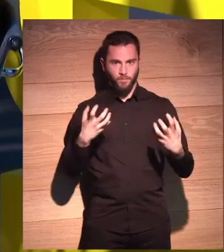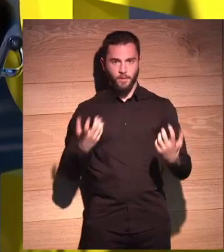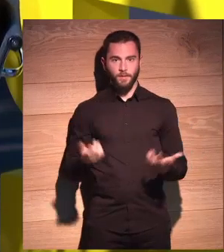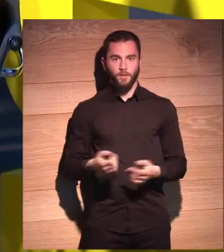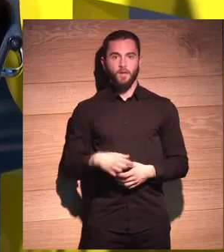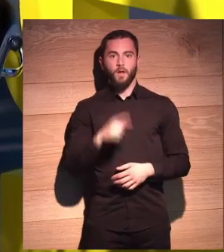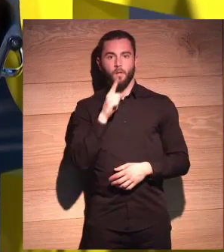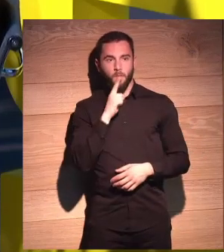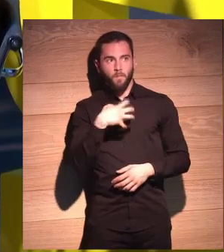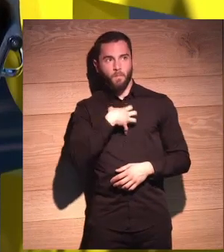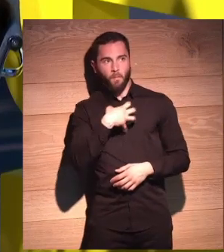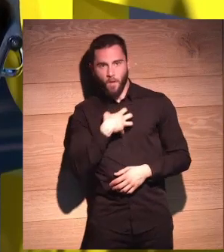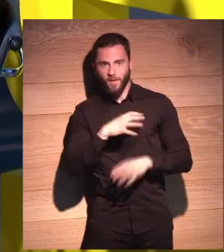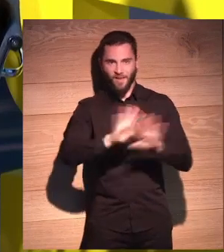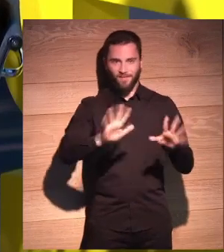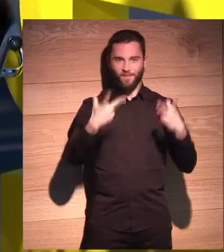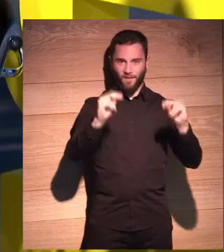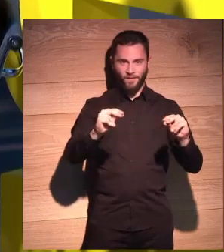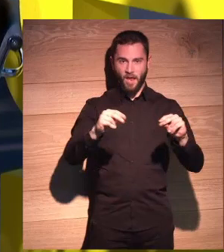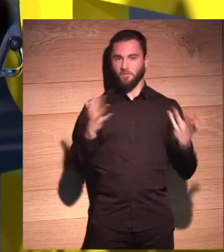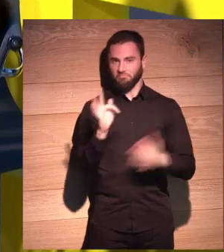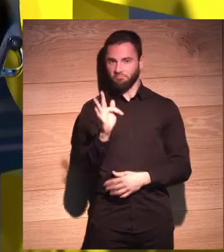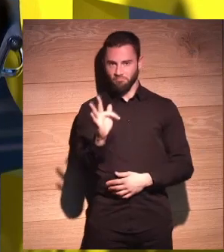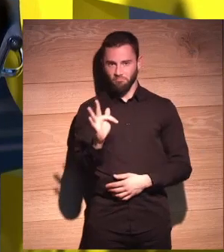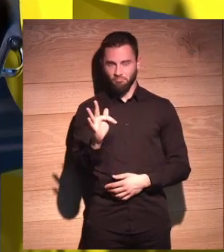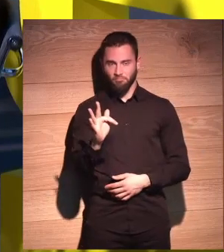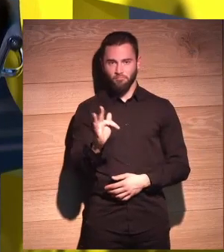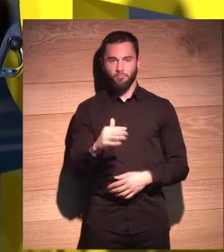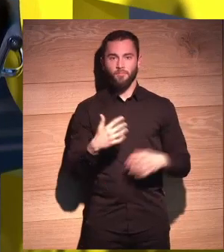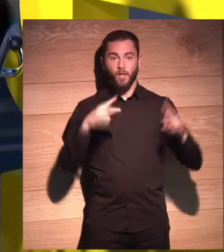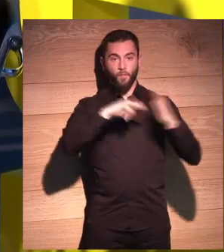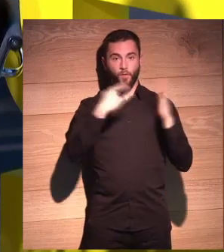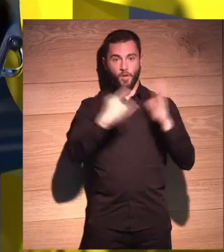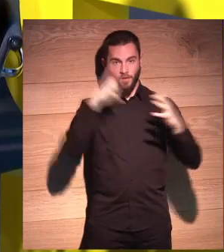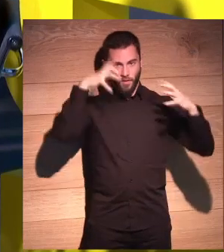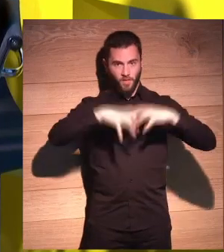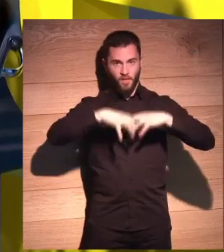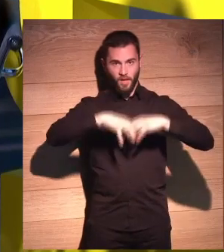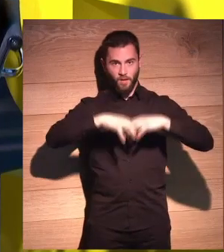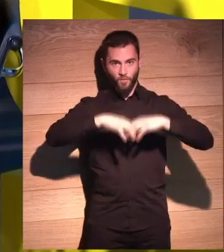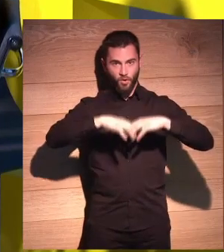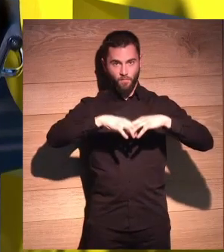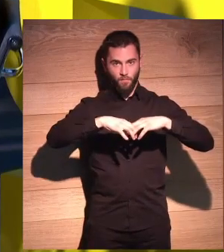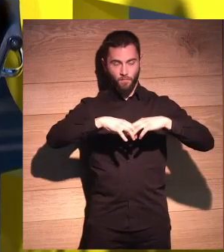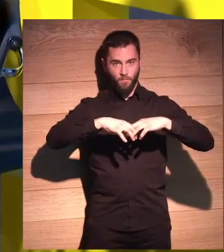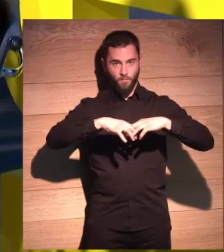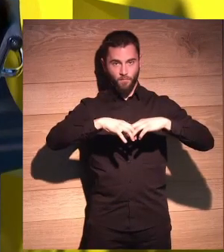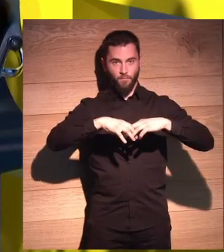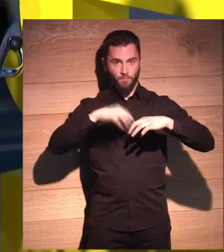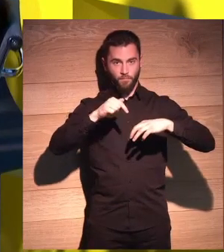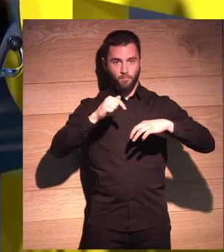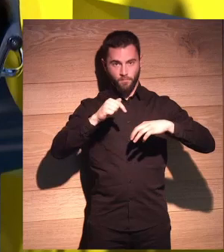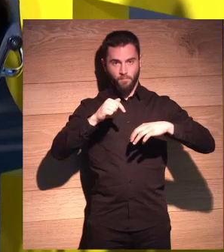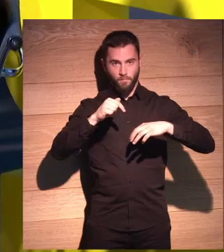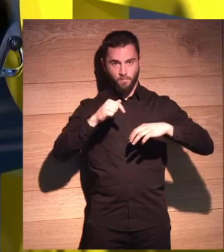lo cual es bueno. Y como digo, el proyecto del cerebro humano ha